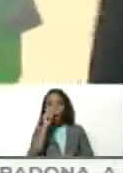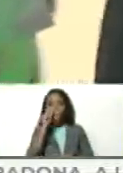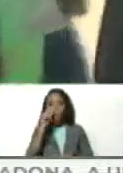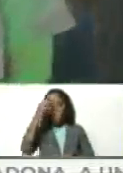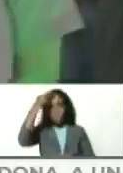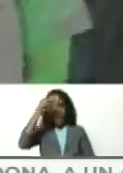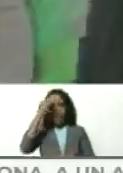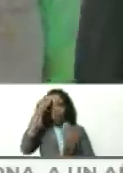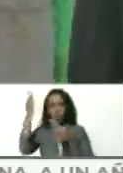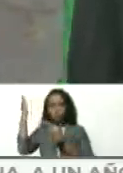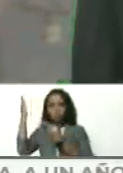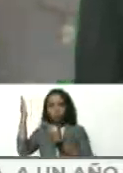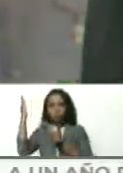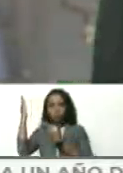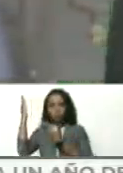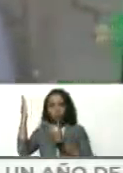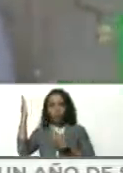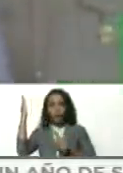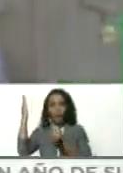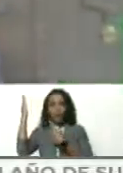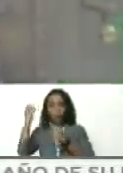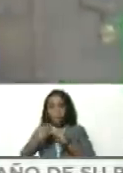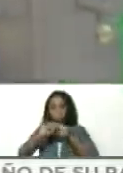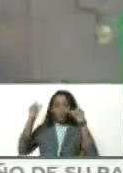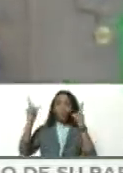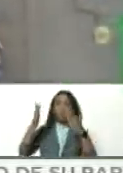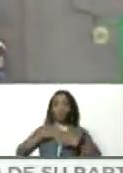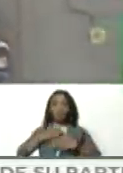Fue una sorpresa para mí